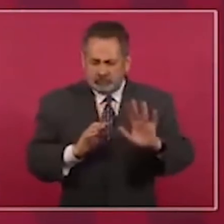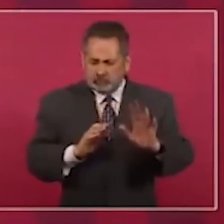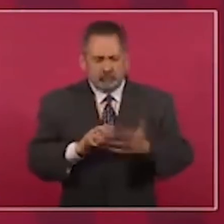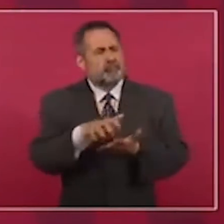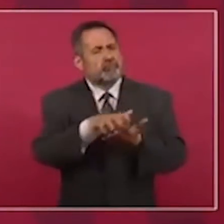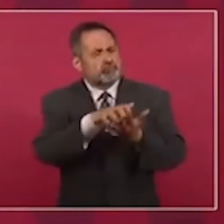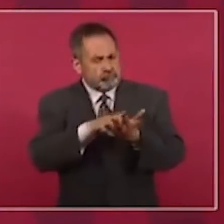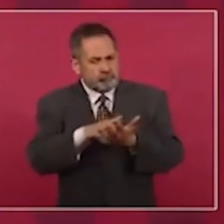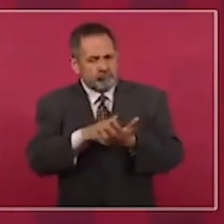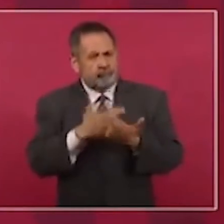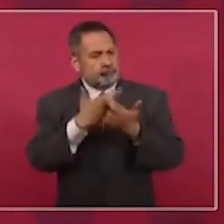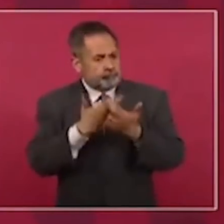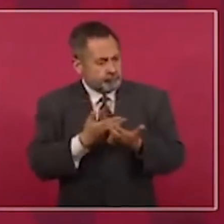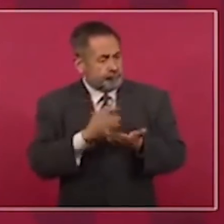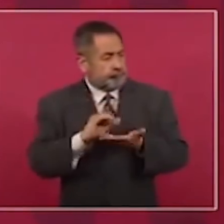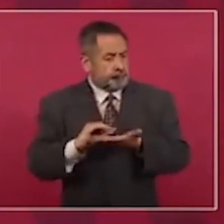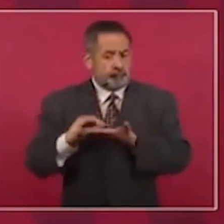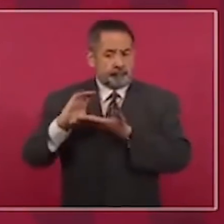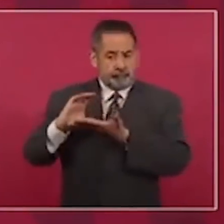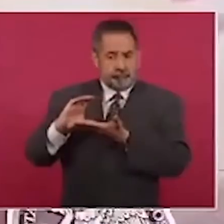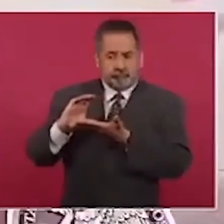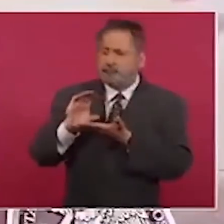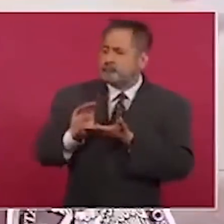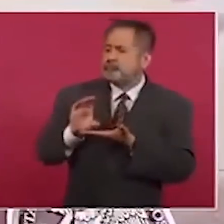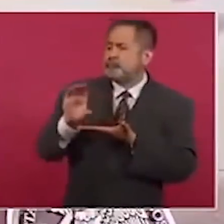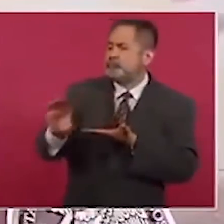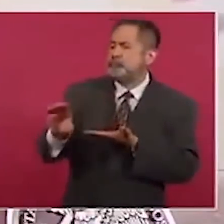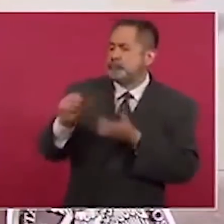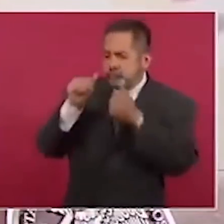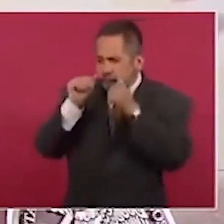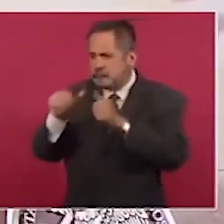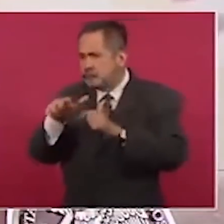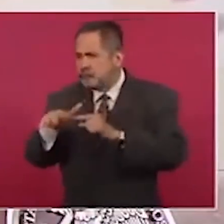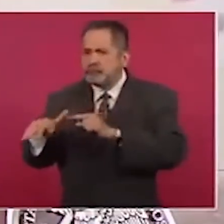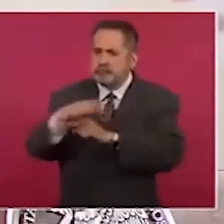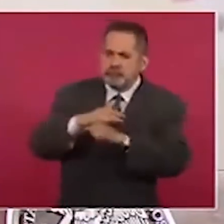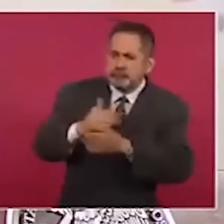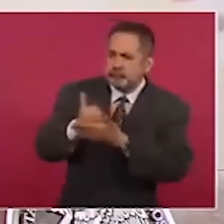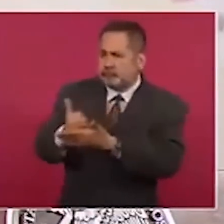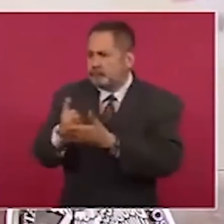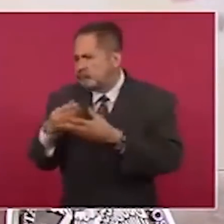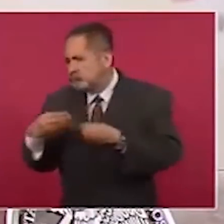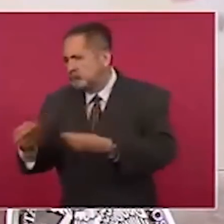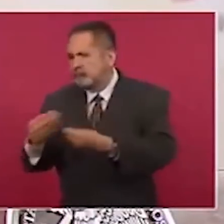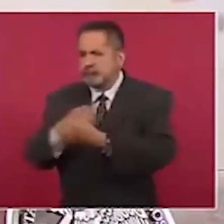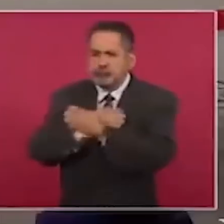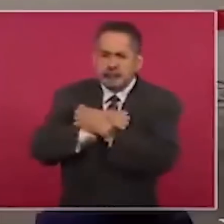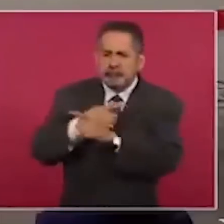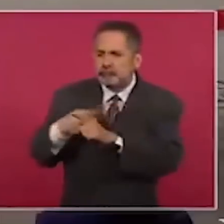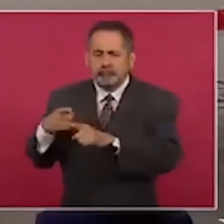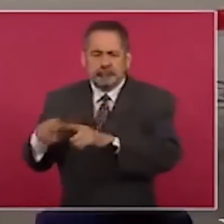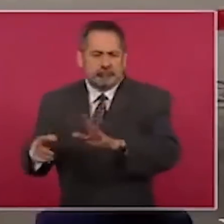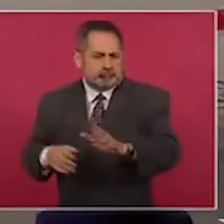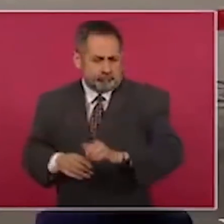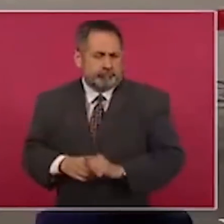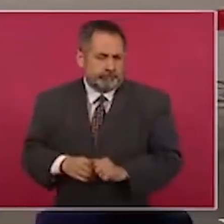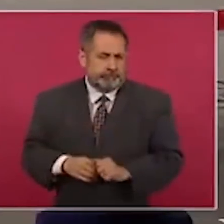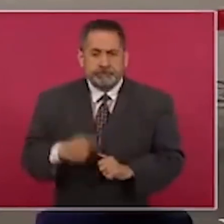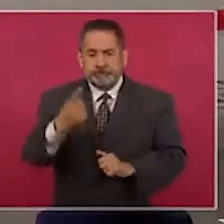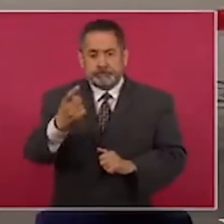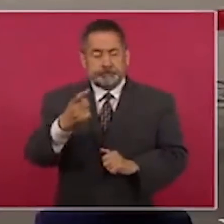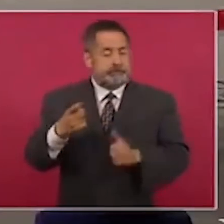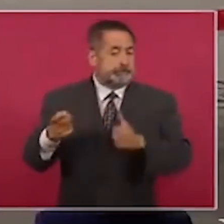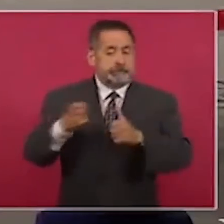ahorrar se destine a temas sociales, temas de infraestructura, temas de educación. Por eso, el primer